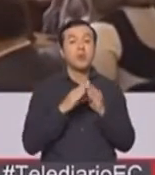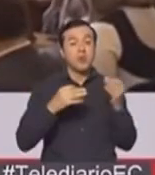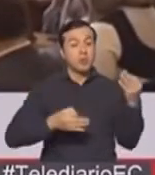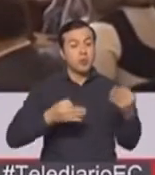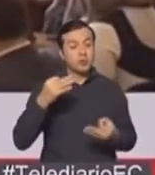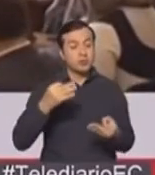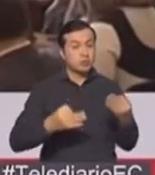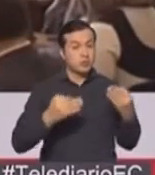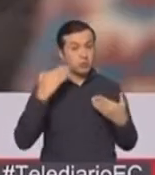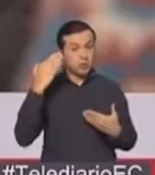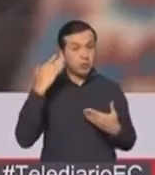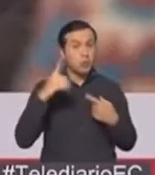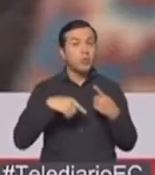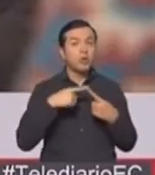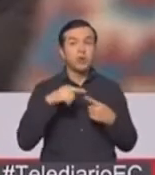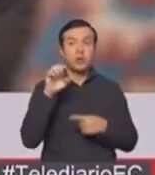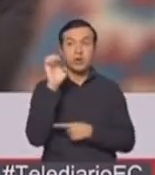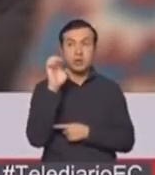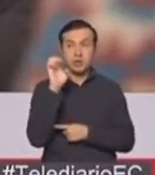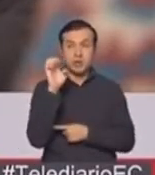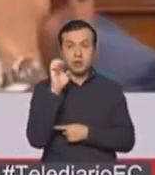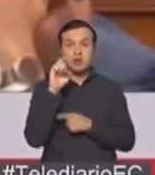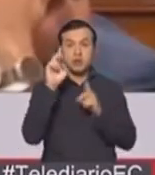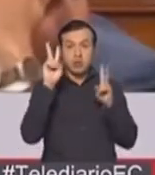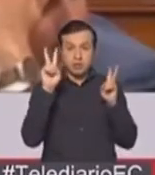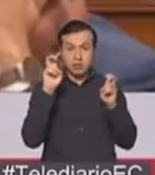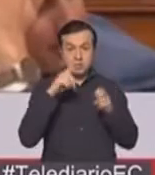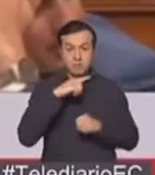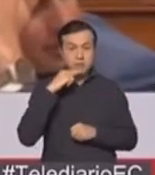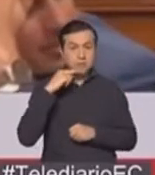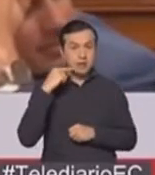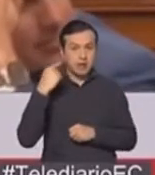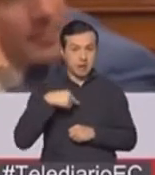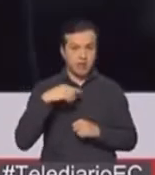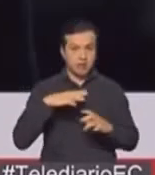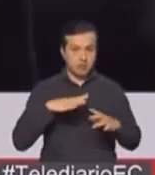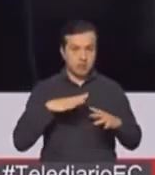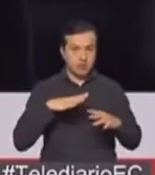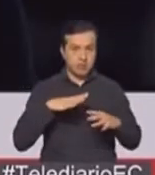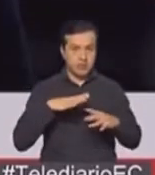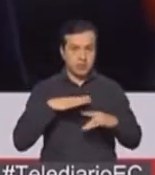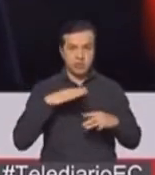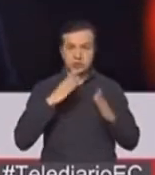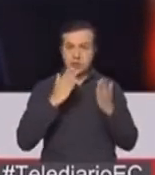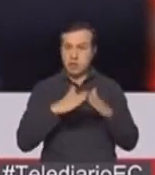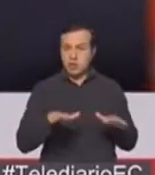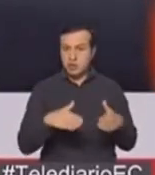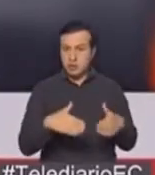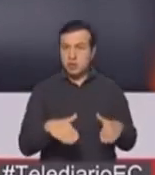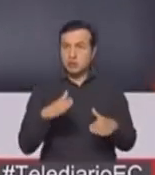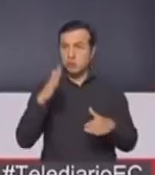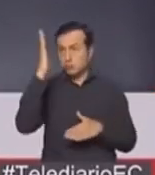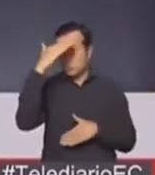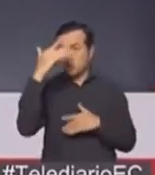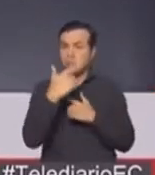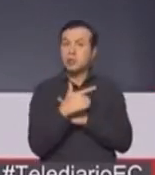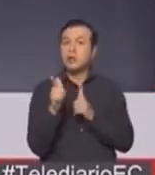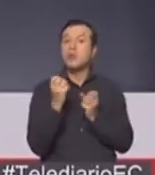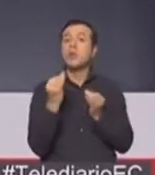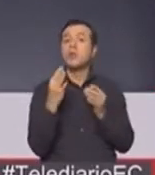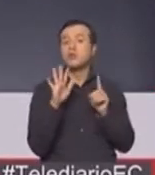político en enero tras el receso por navidad sin embargo se espera que trump sea absuelto pues se necesitan al menos